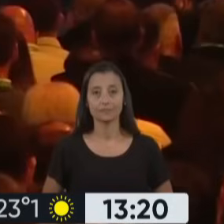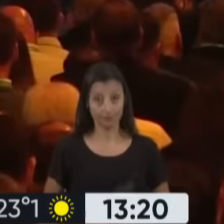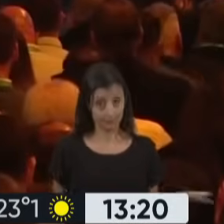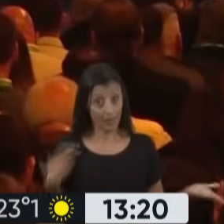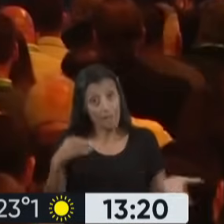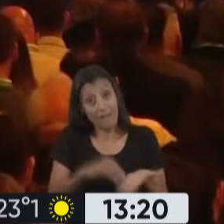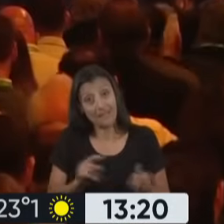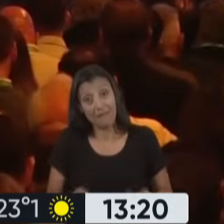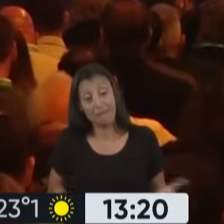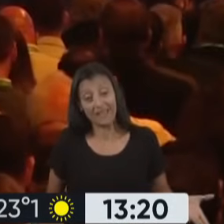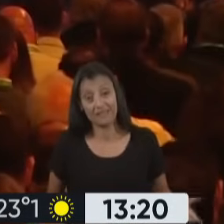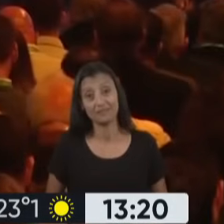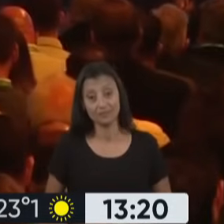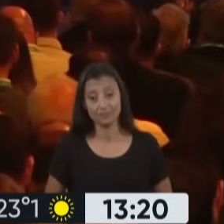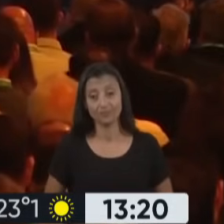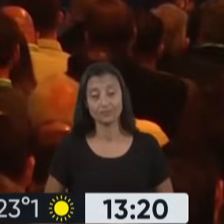De hecho,